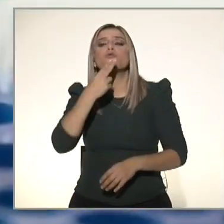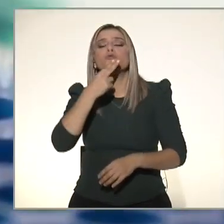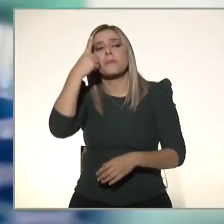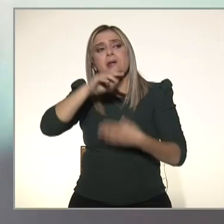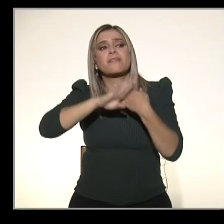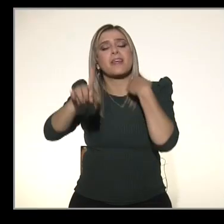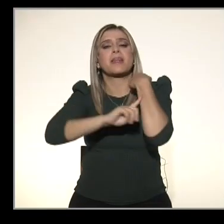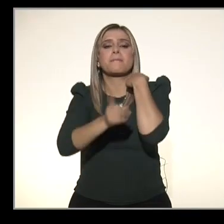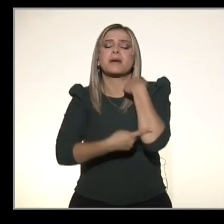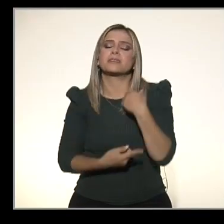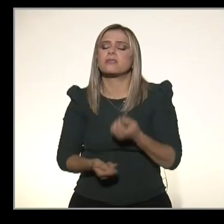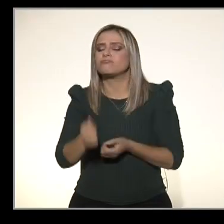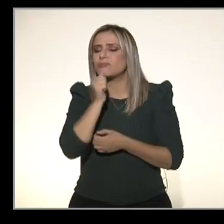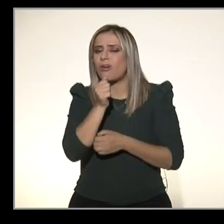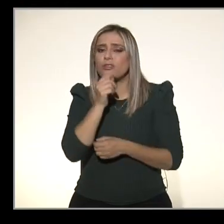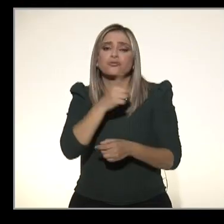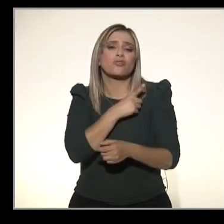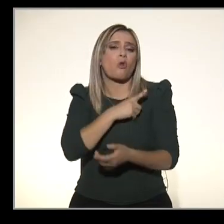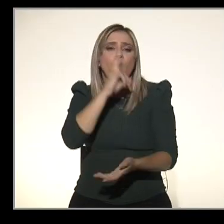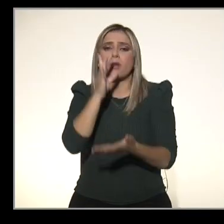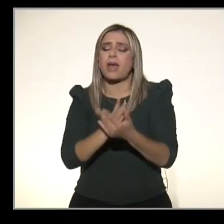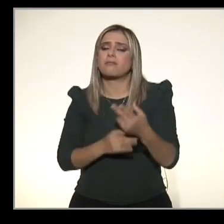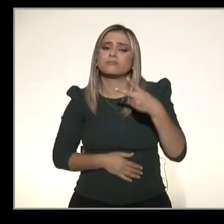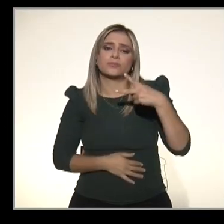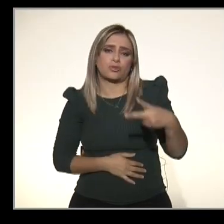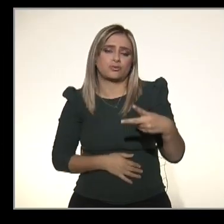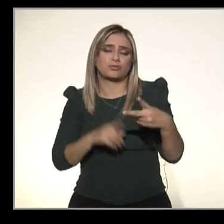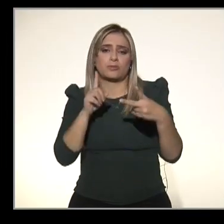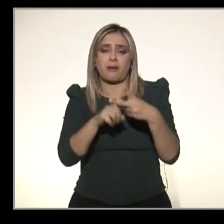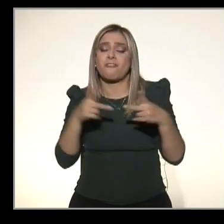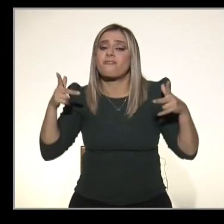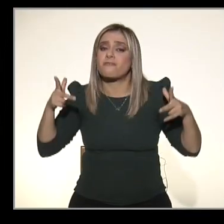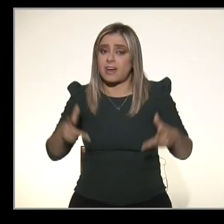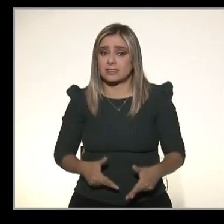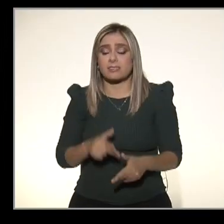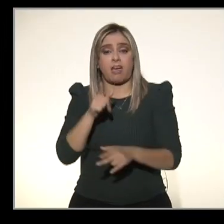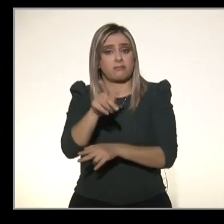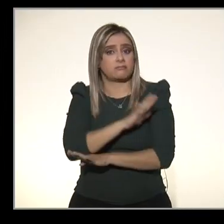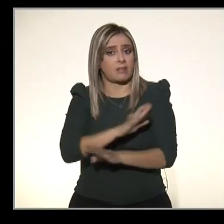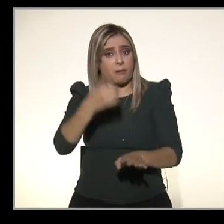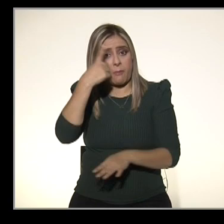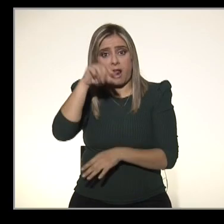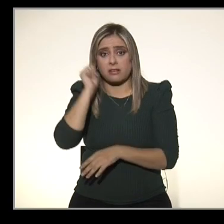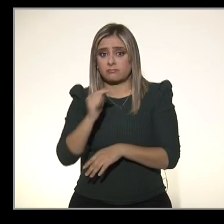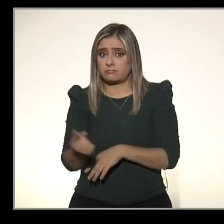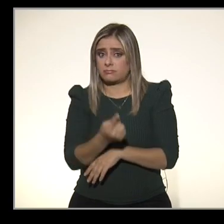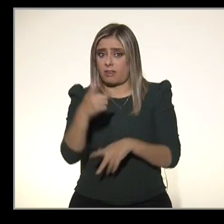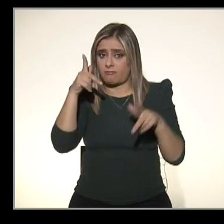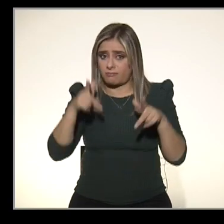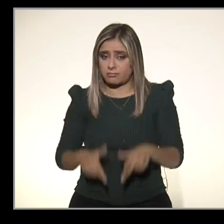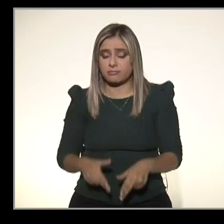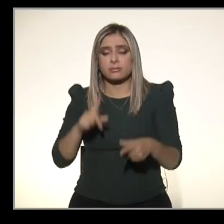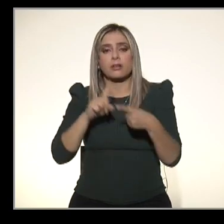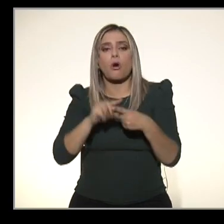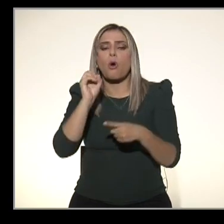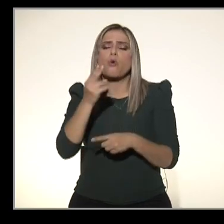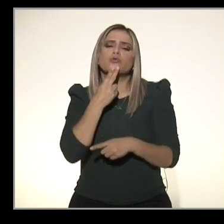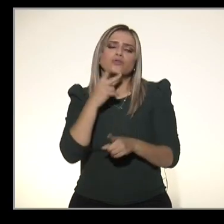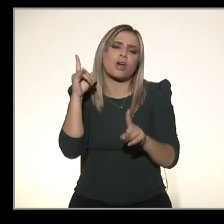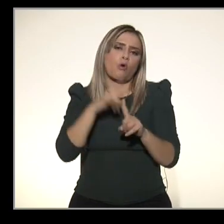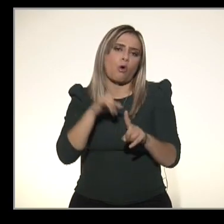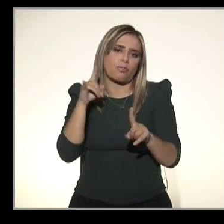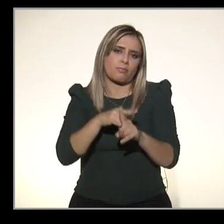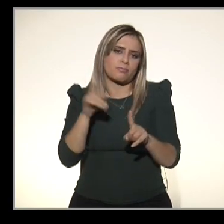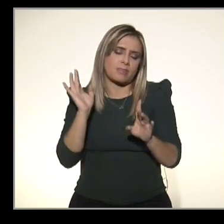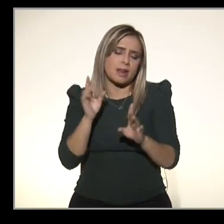existe la vasectomía, que debe pensarse como definitiva, o el uso del preservativo, que es